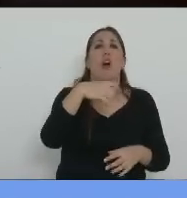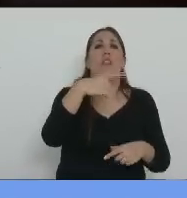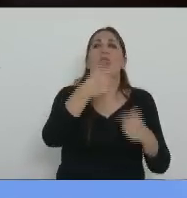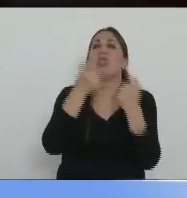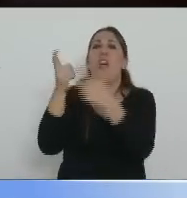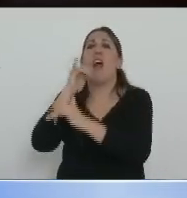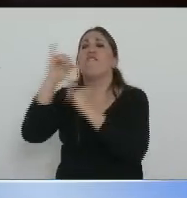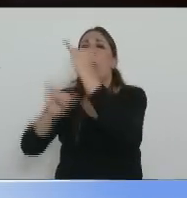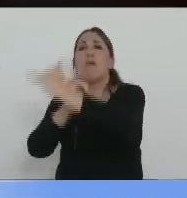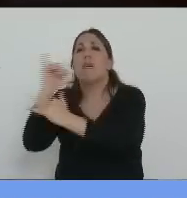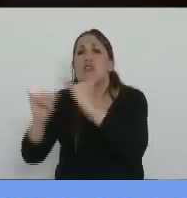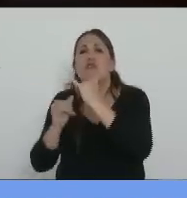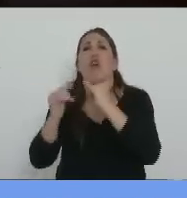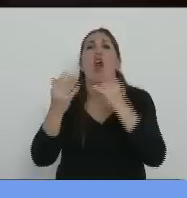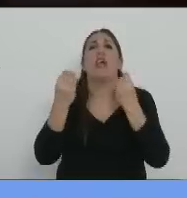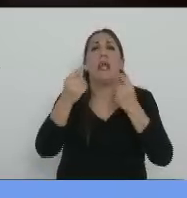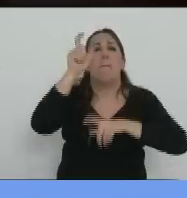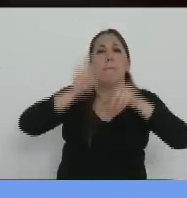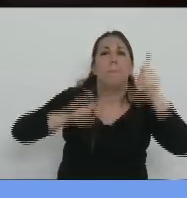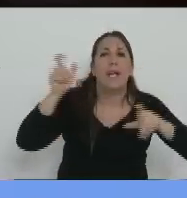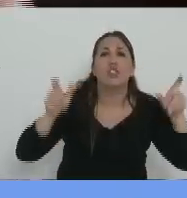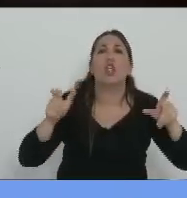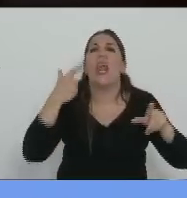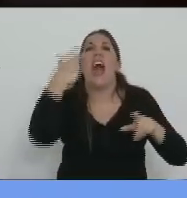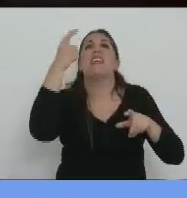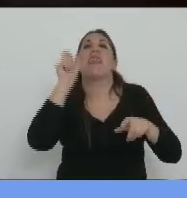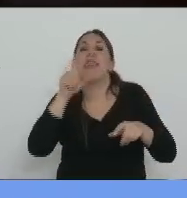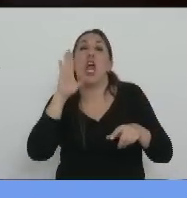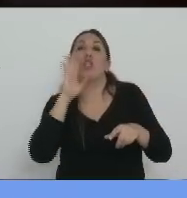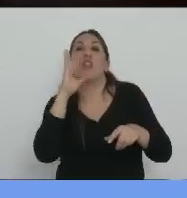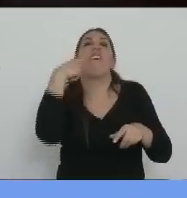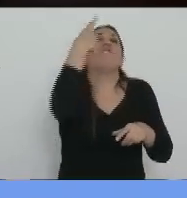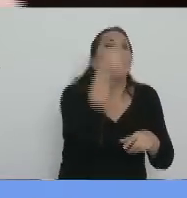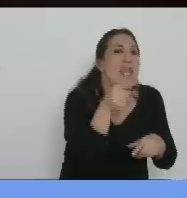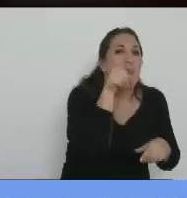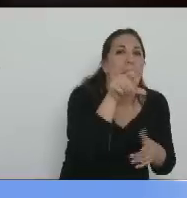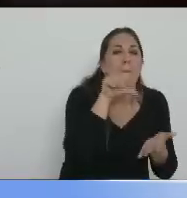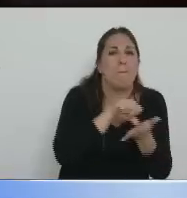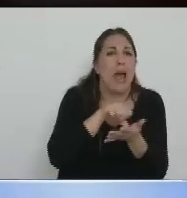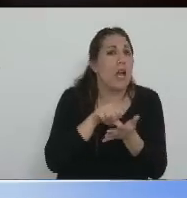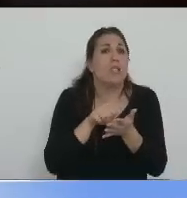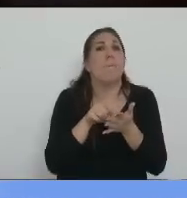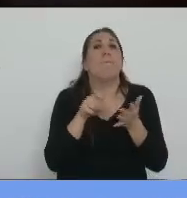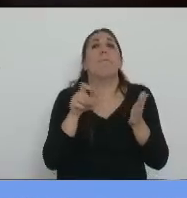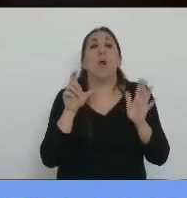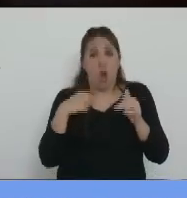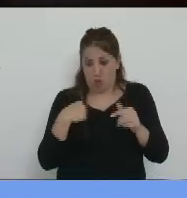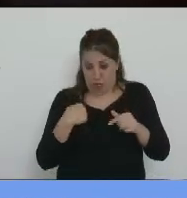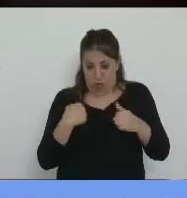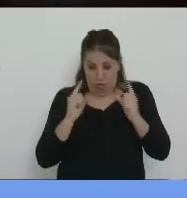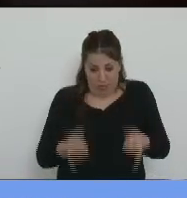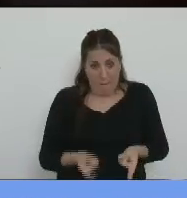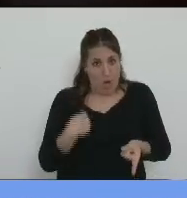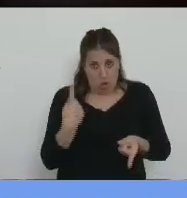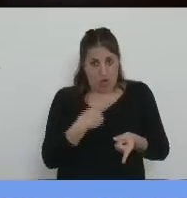los residentes norteamericanos que están en su país pero no viceversa y nosotros tenemos firmado el mismo convenio con eeuu